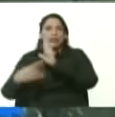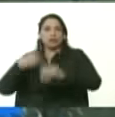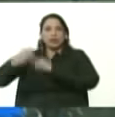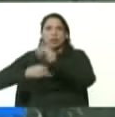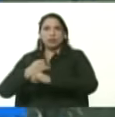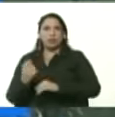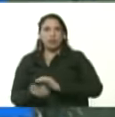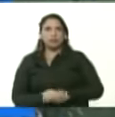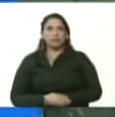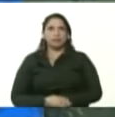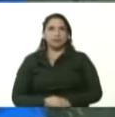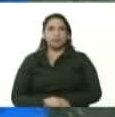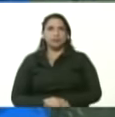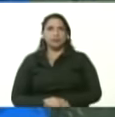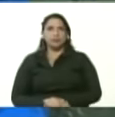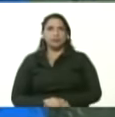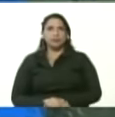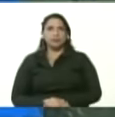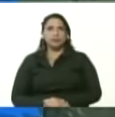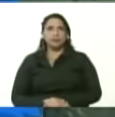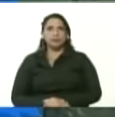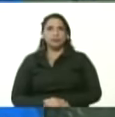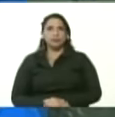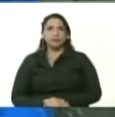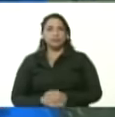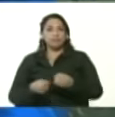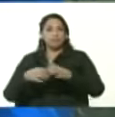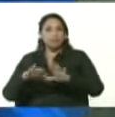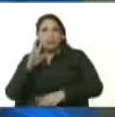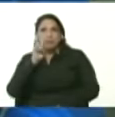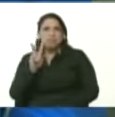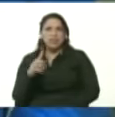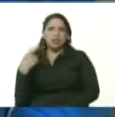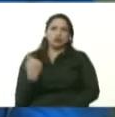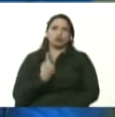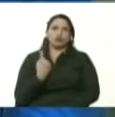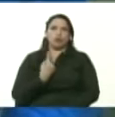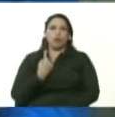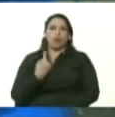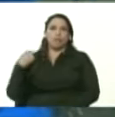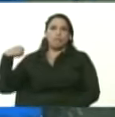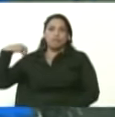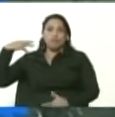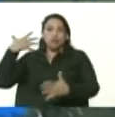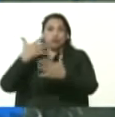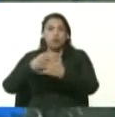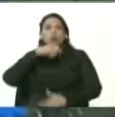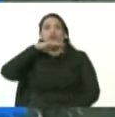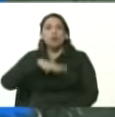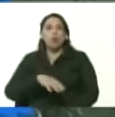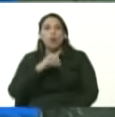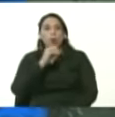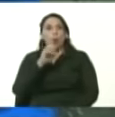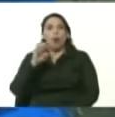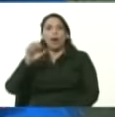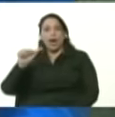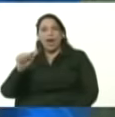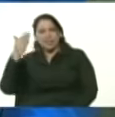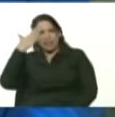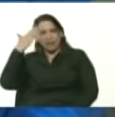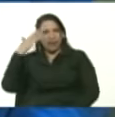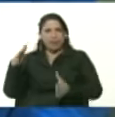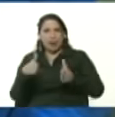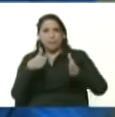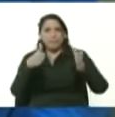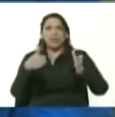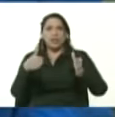internacional. Basta solo con echar una vista a la historia de la OEA para saber que este camino